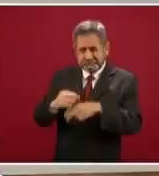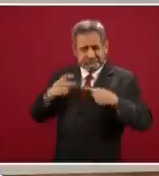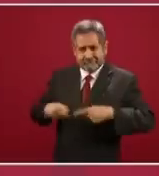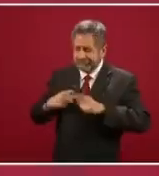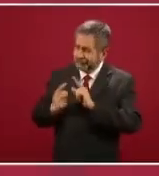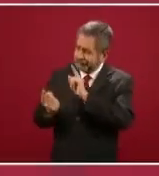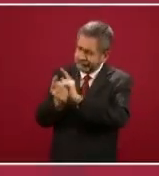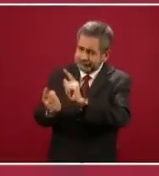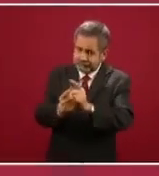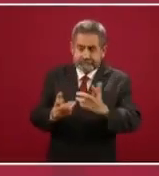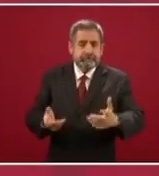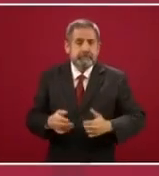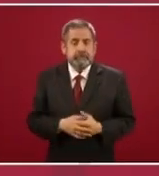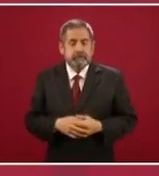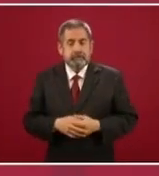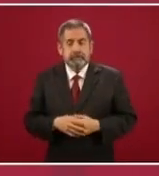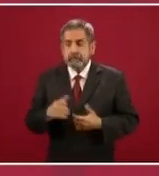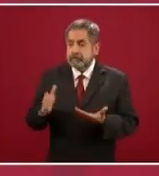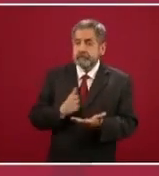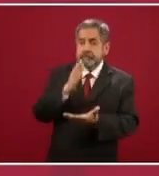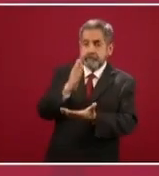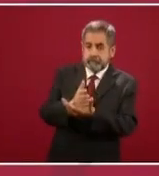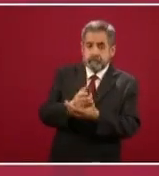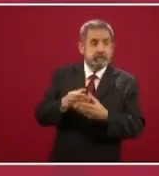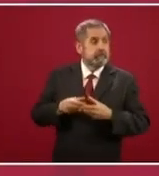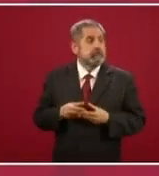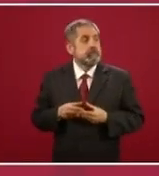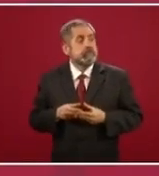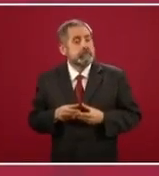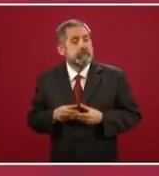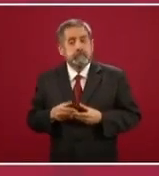Entonces, estaba en una parada con mis volantes